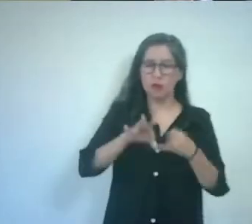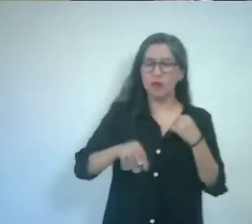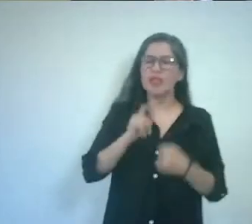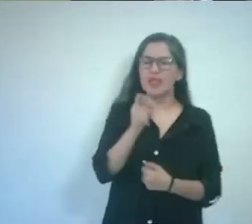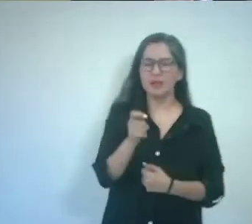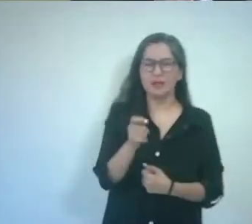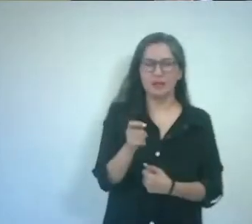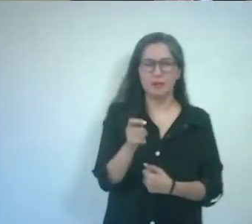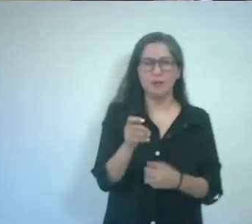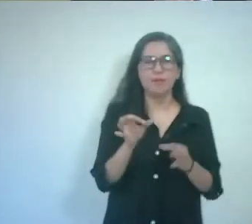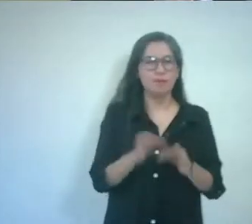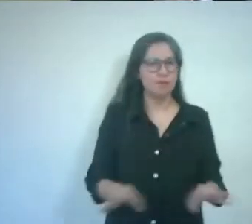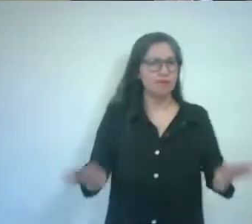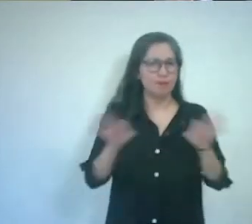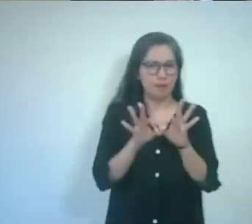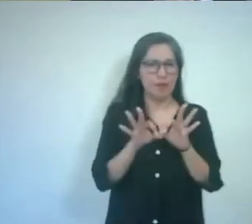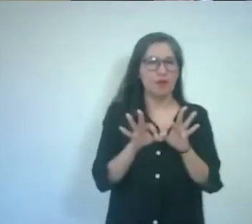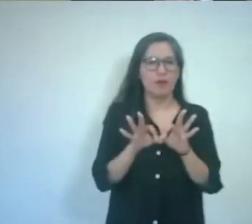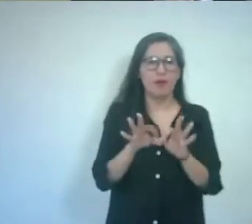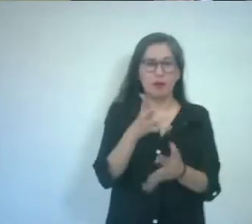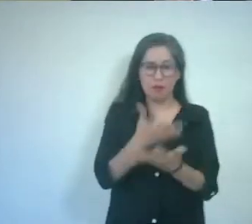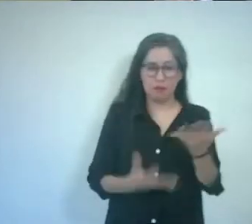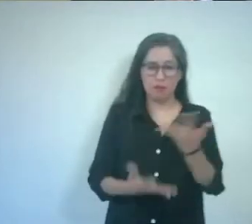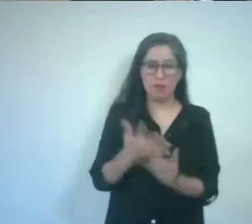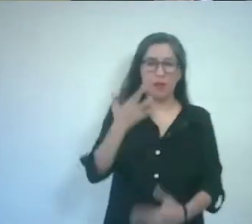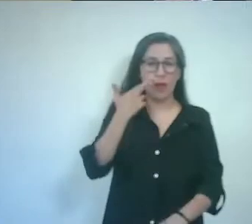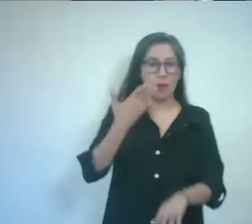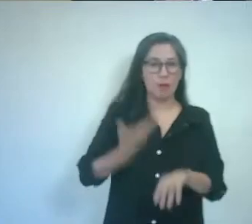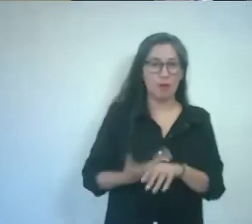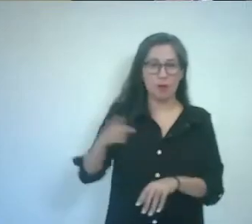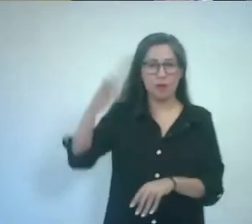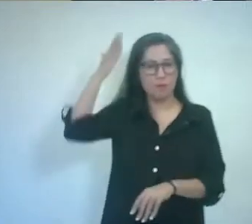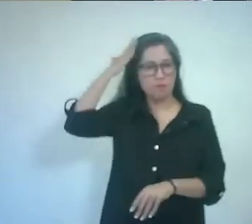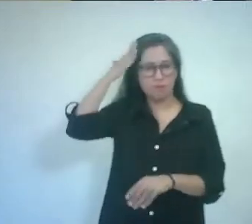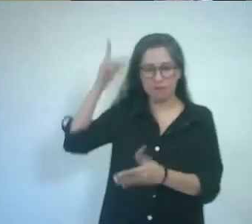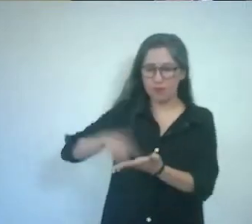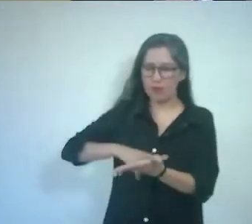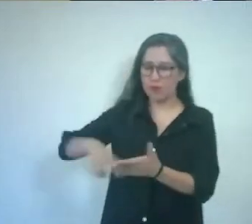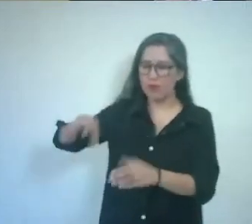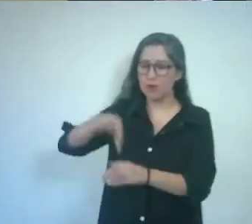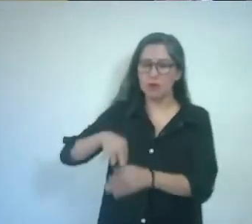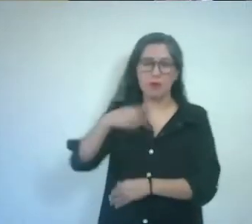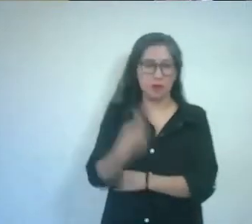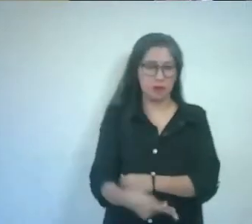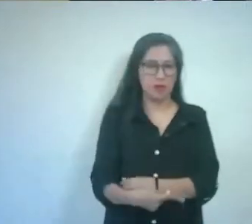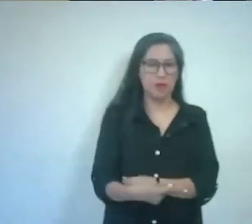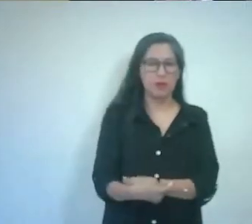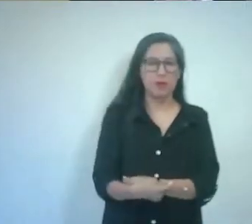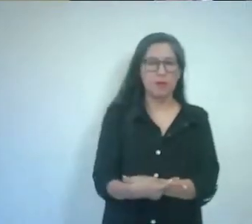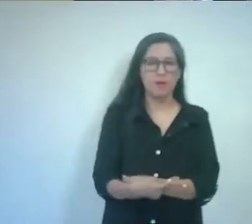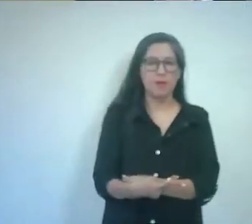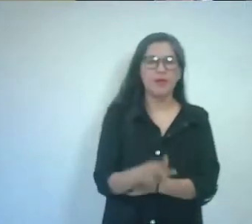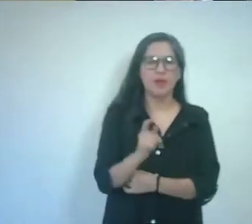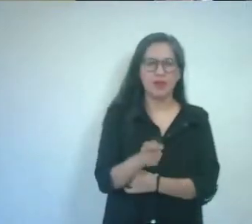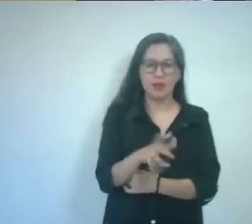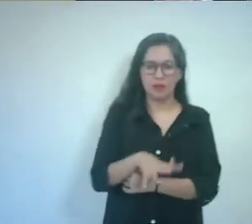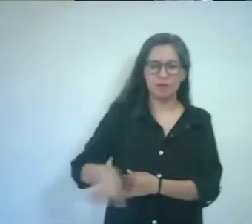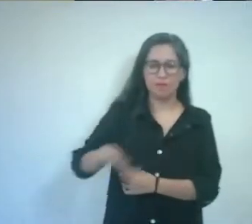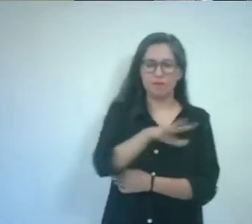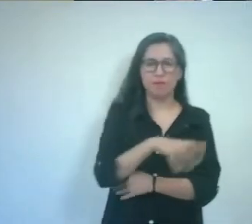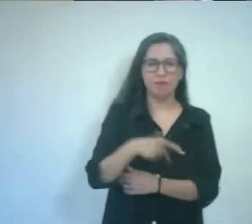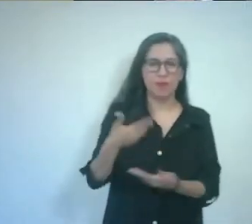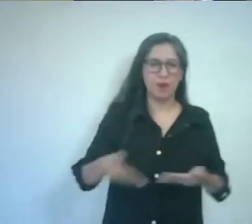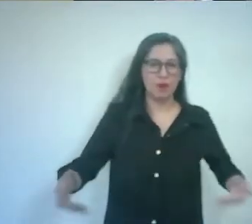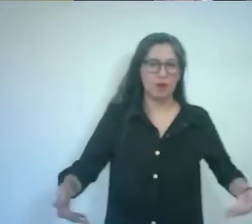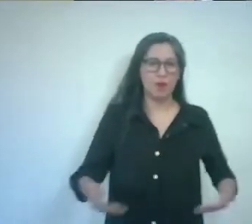pertinencia y la actuación de las autoridades electorales locales en un contexto como este. En